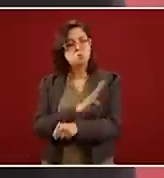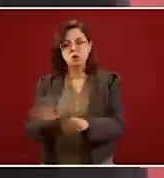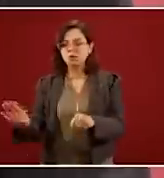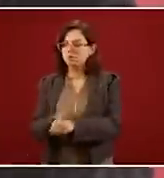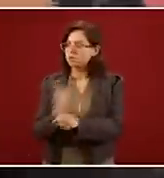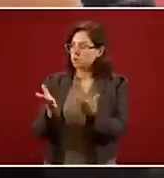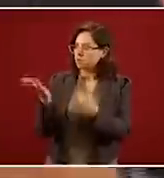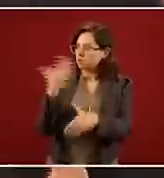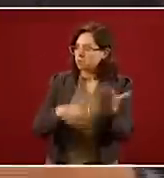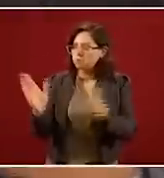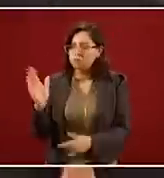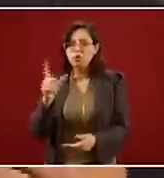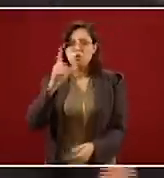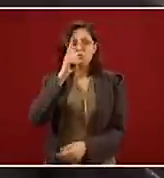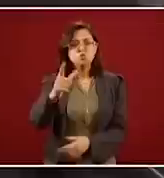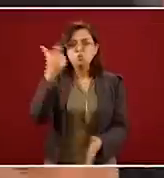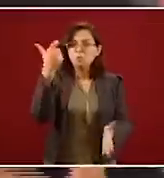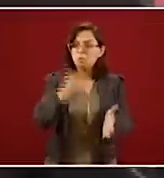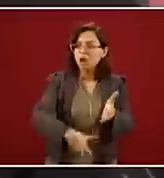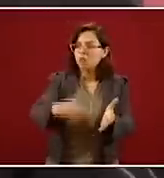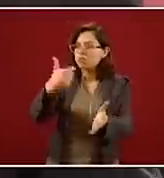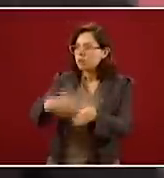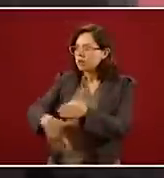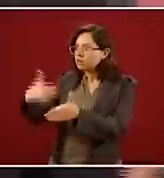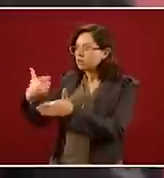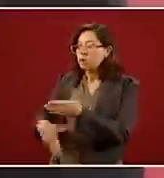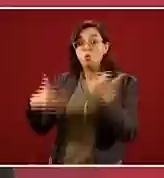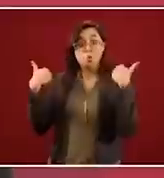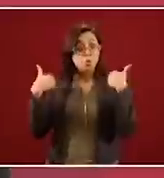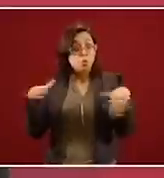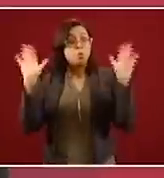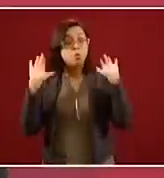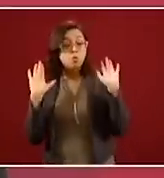si hubiesen bajado los costos de la energía eléctrica,